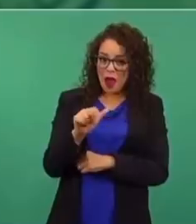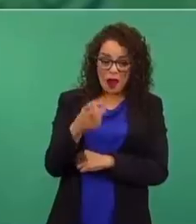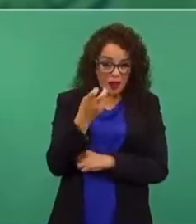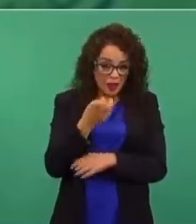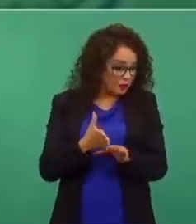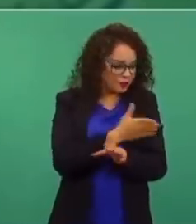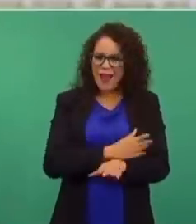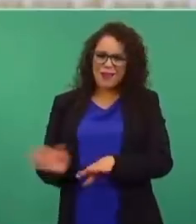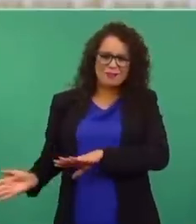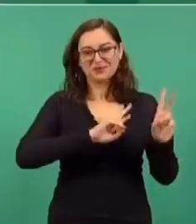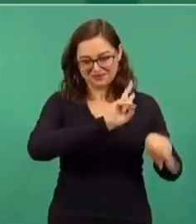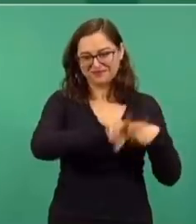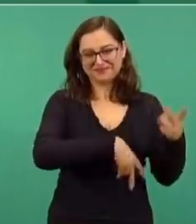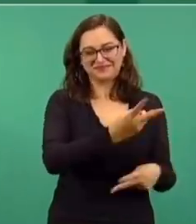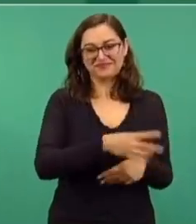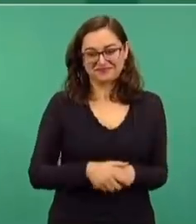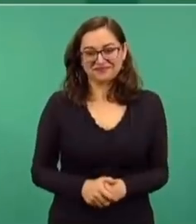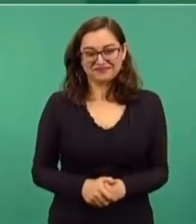hay que cambiarlo.